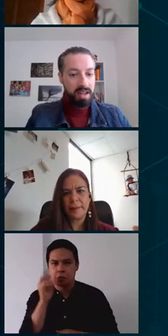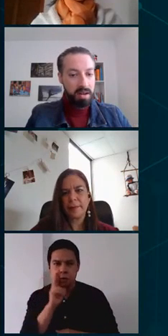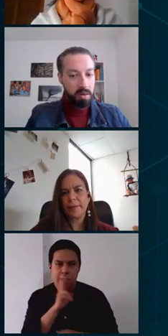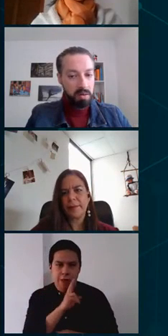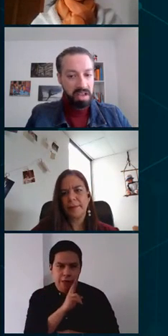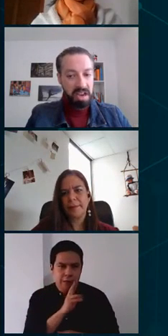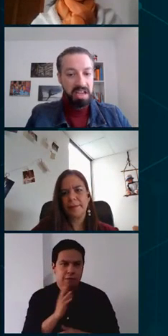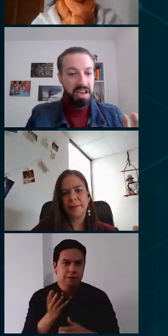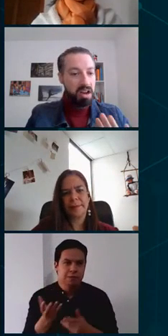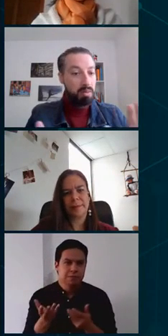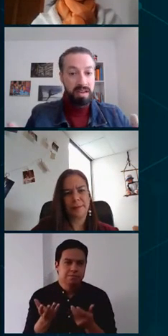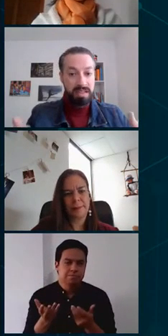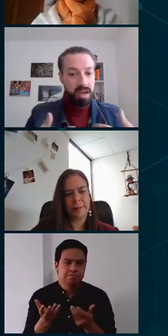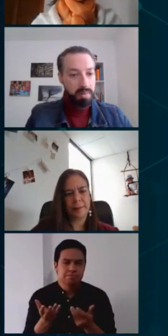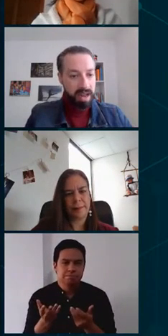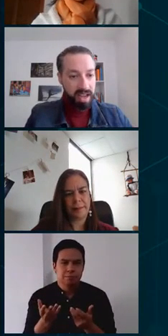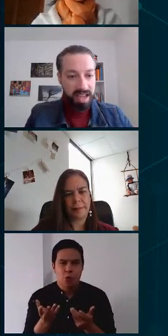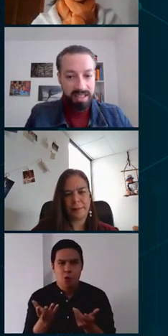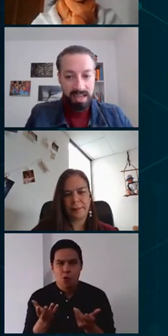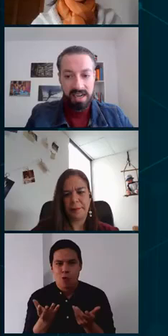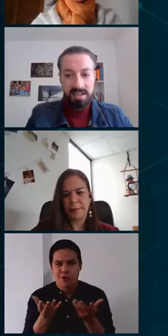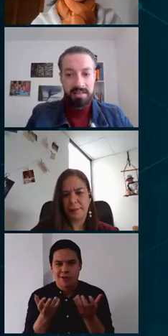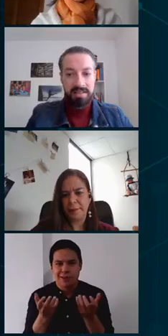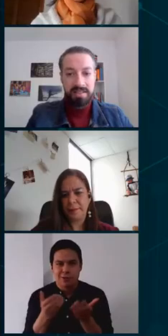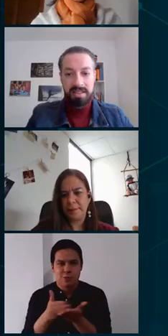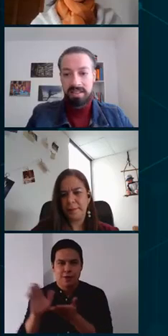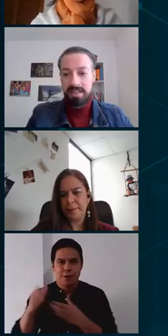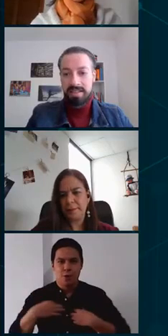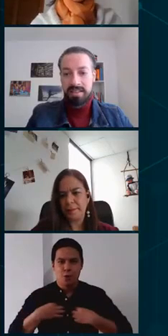comer o quiere ir a comprarse algo para ella.